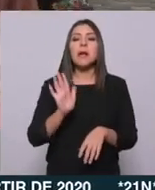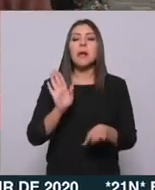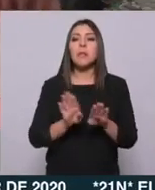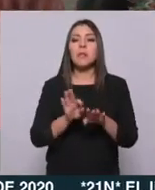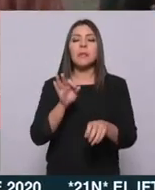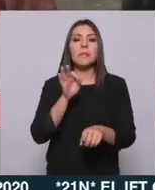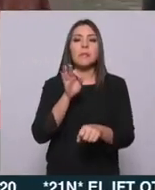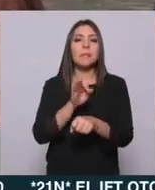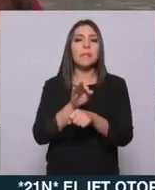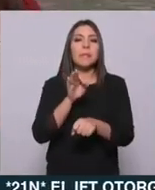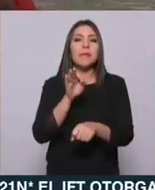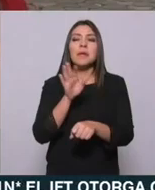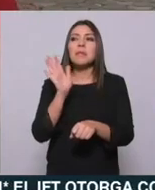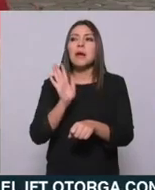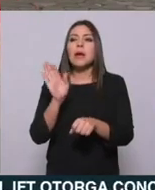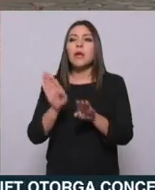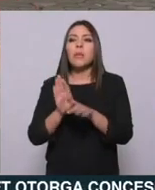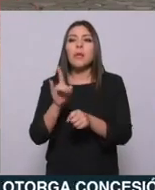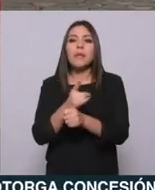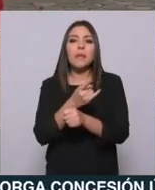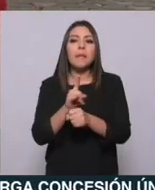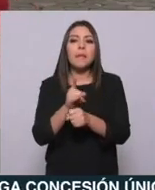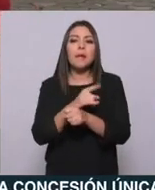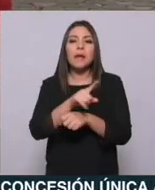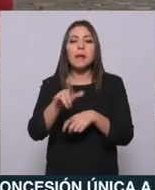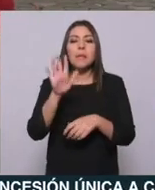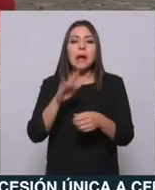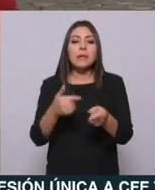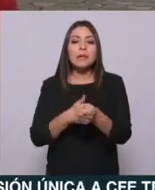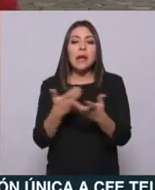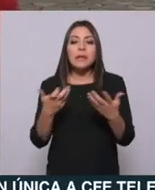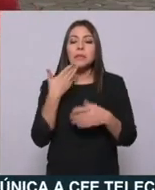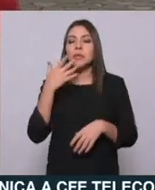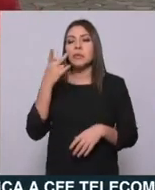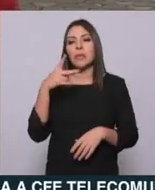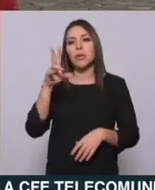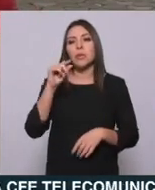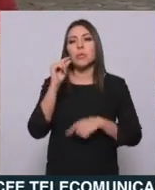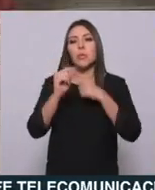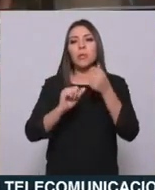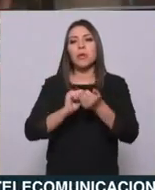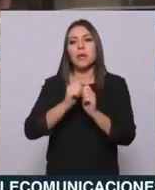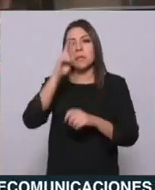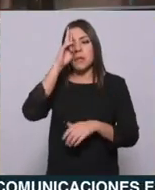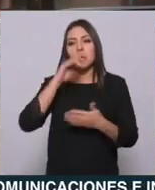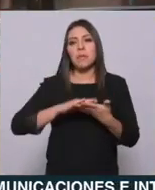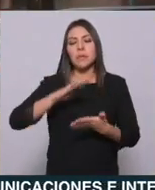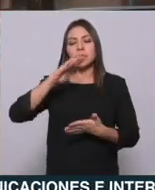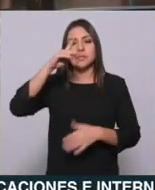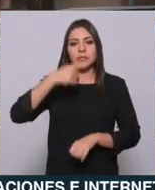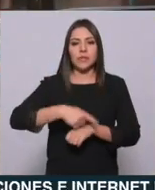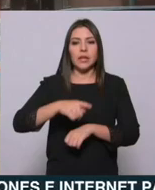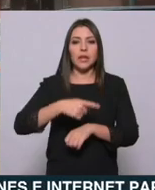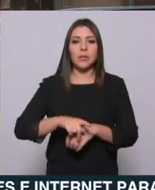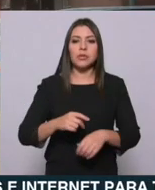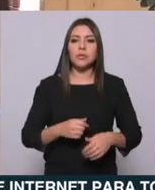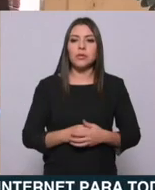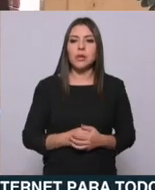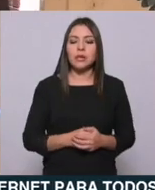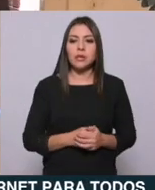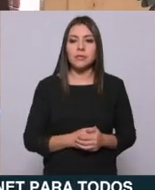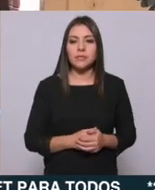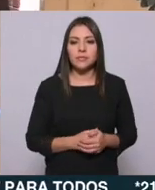estos problemas y cada vez es mayor el daño. Vivir en un departamento